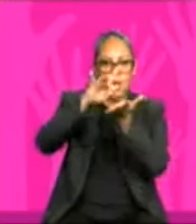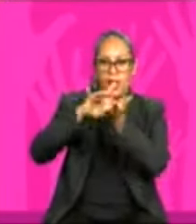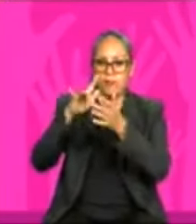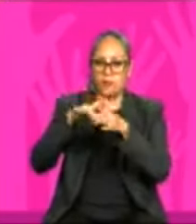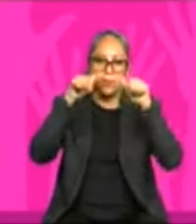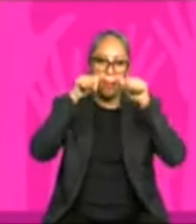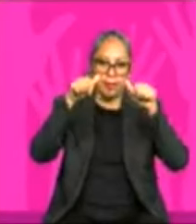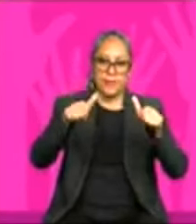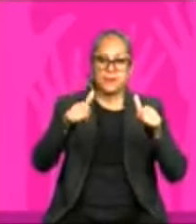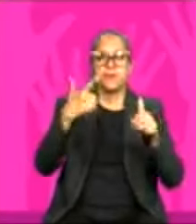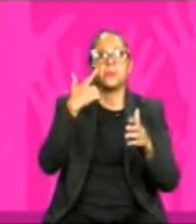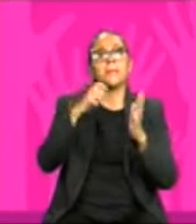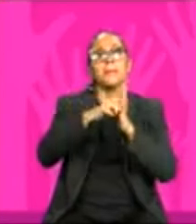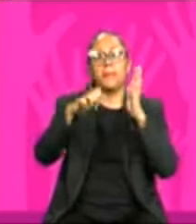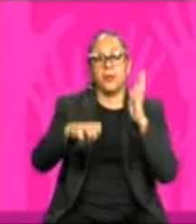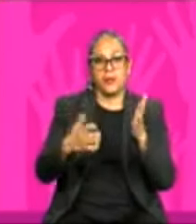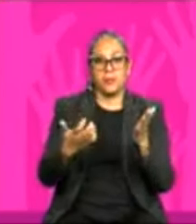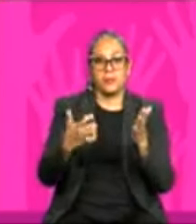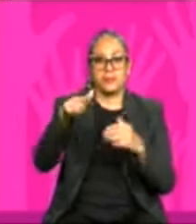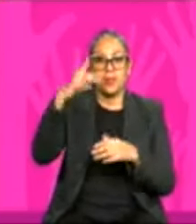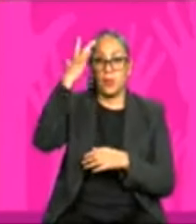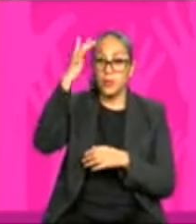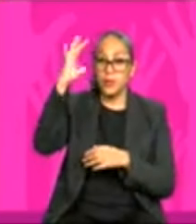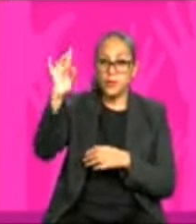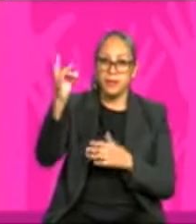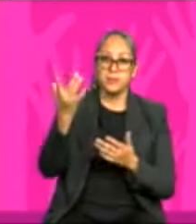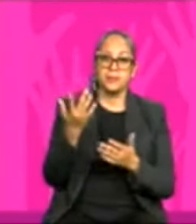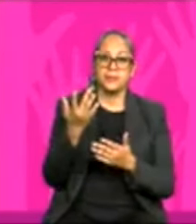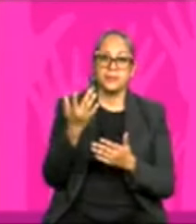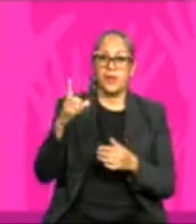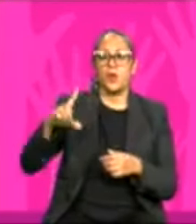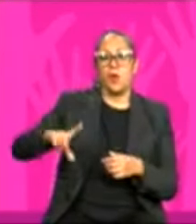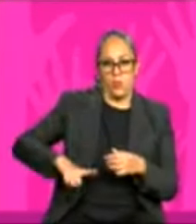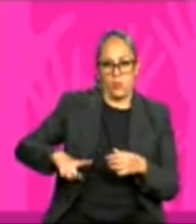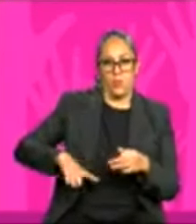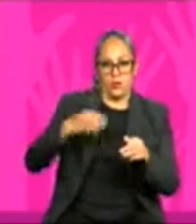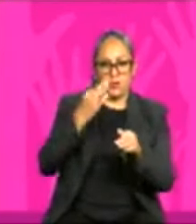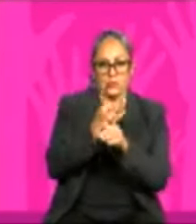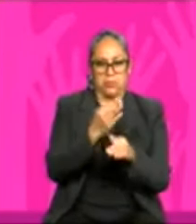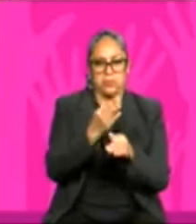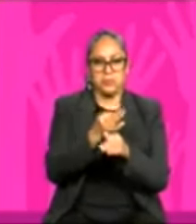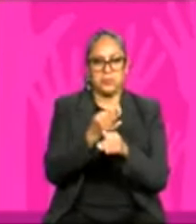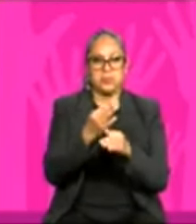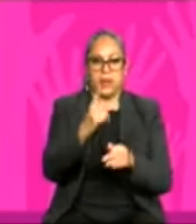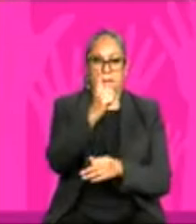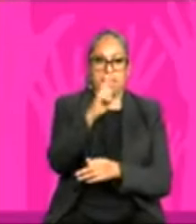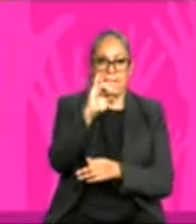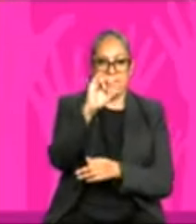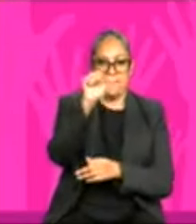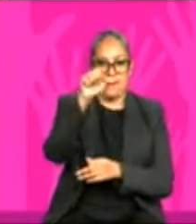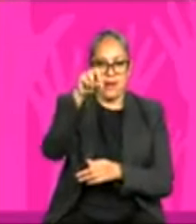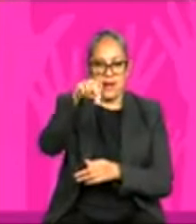segura. Por ejemplo, en Cuernavaca, donde gobierna actualmente el partido PRIAN aquí de la candidata,